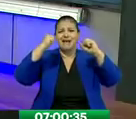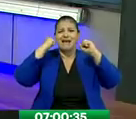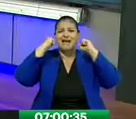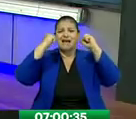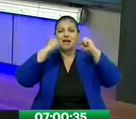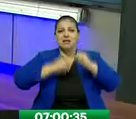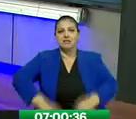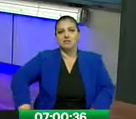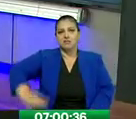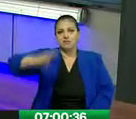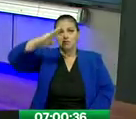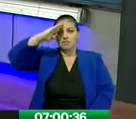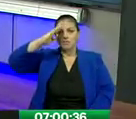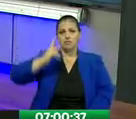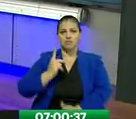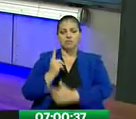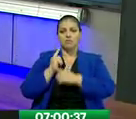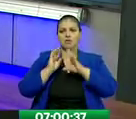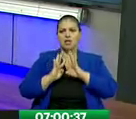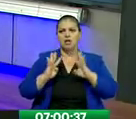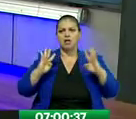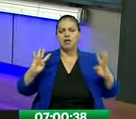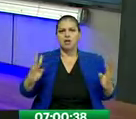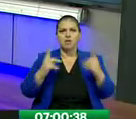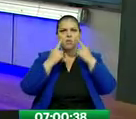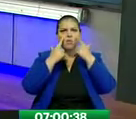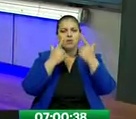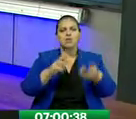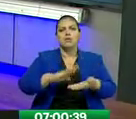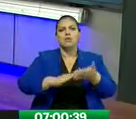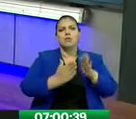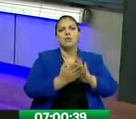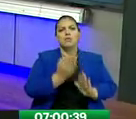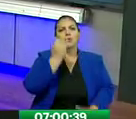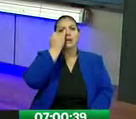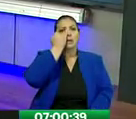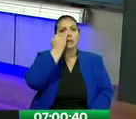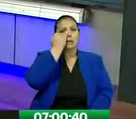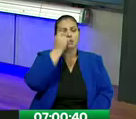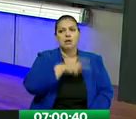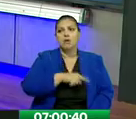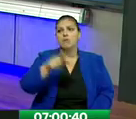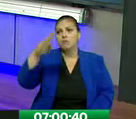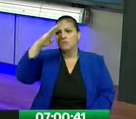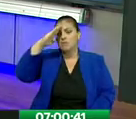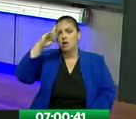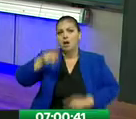reunión que mantuvo con militares que fueron retenidos y heridos durante las protestas.